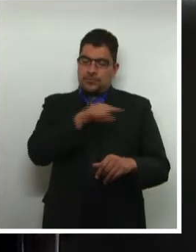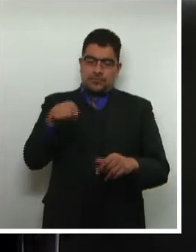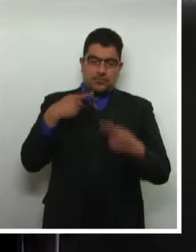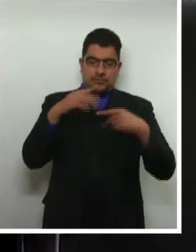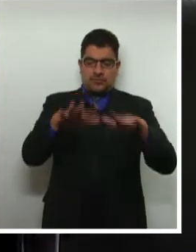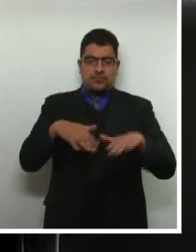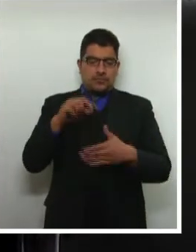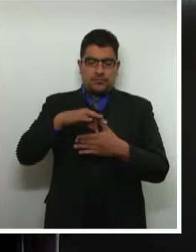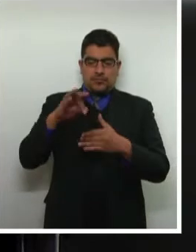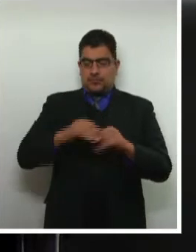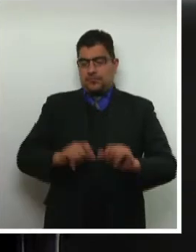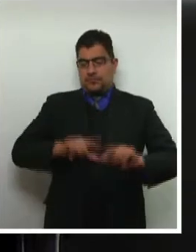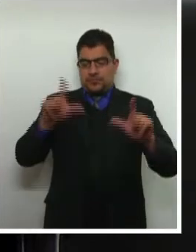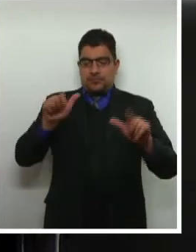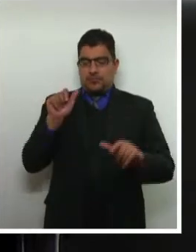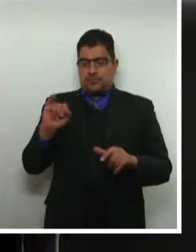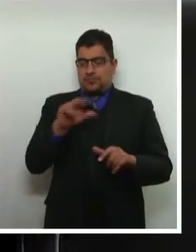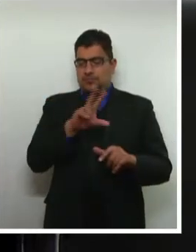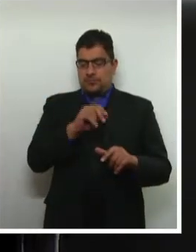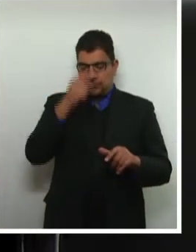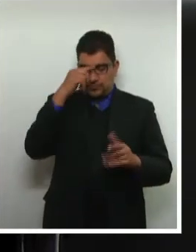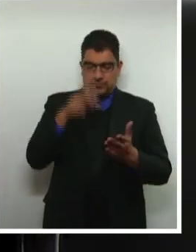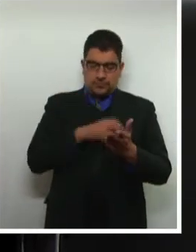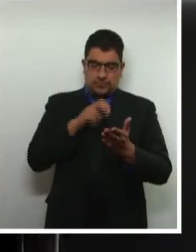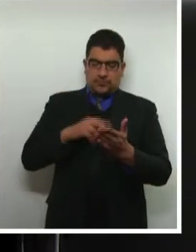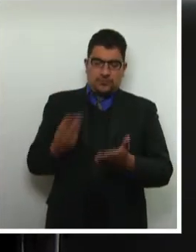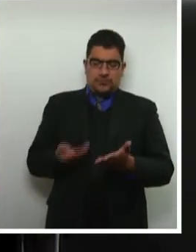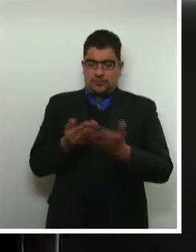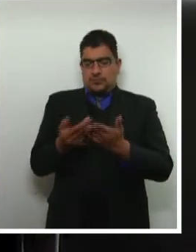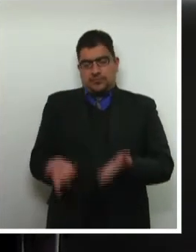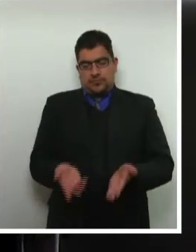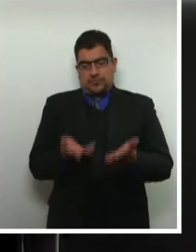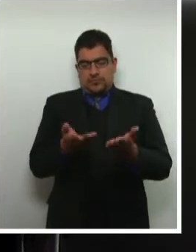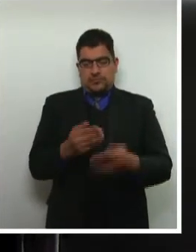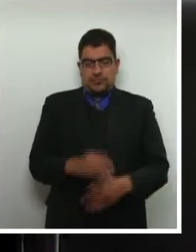a la votación de la propuesta de modificación presentada.